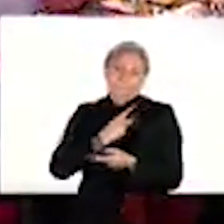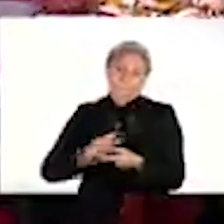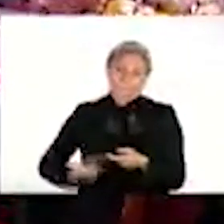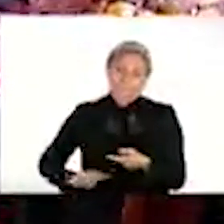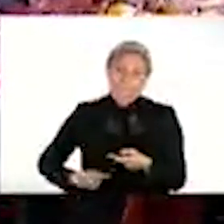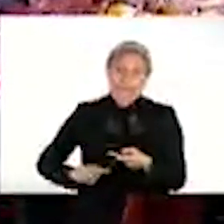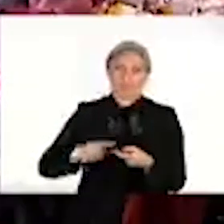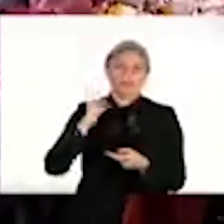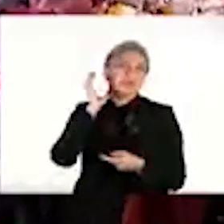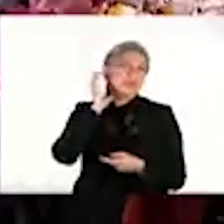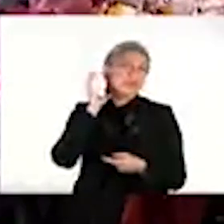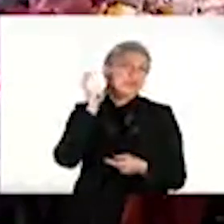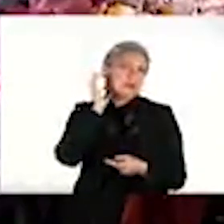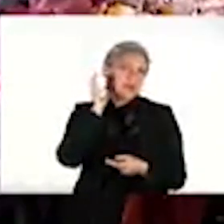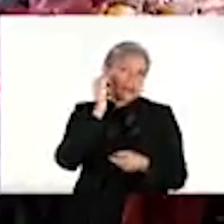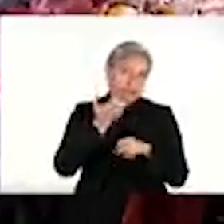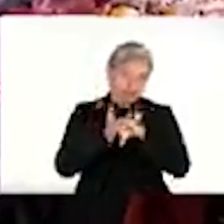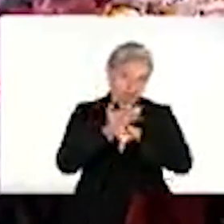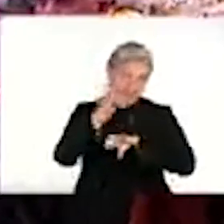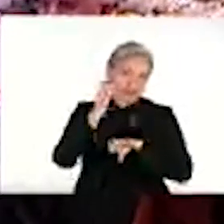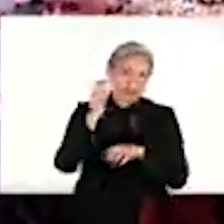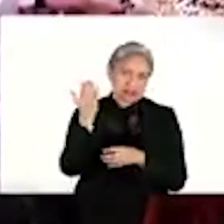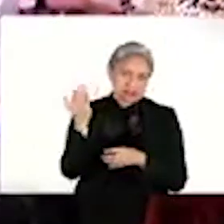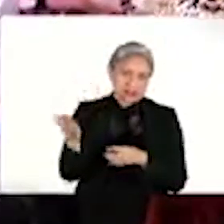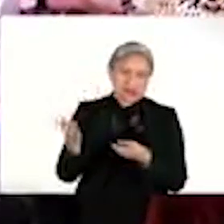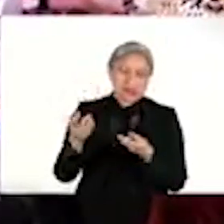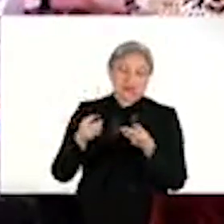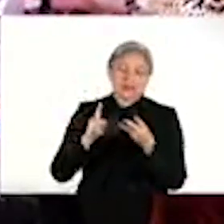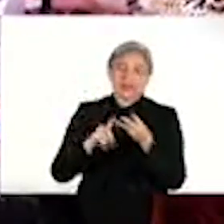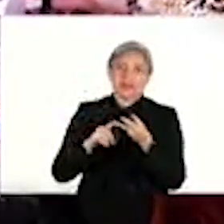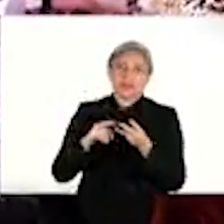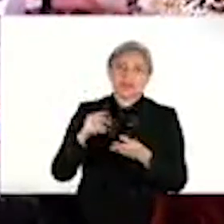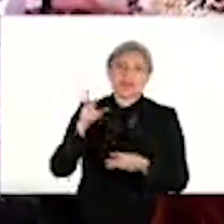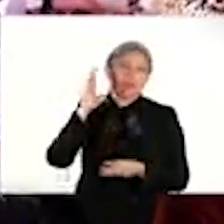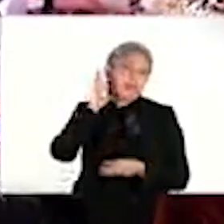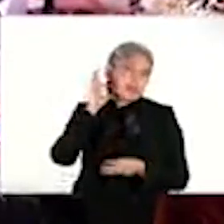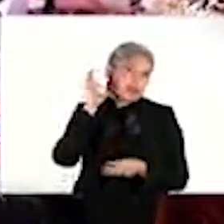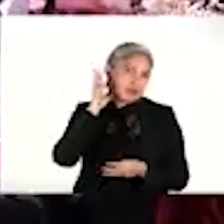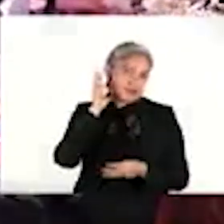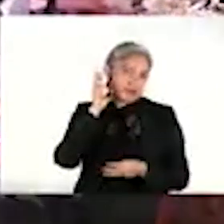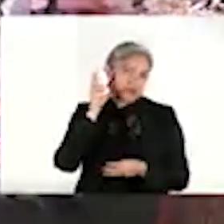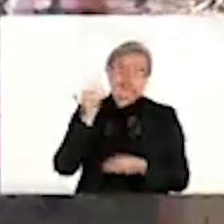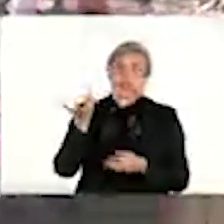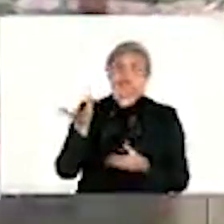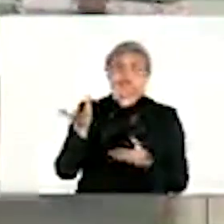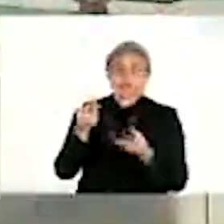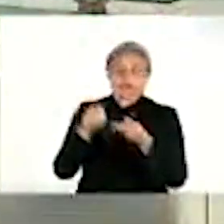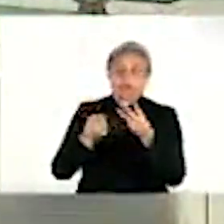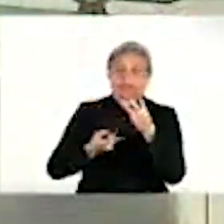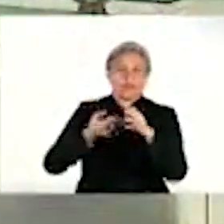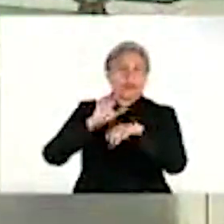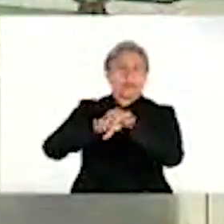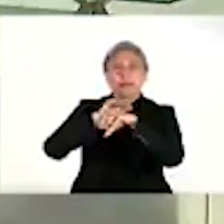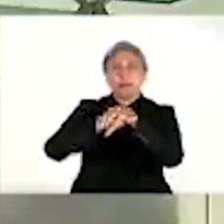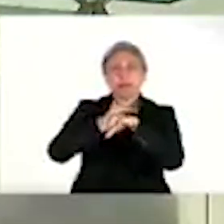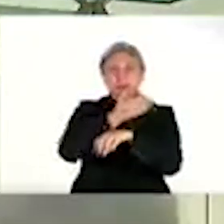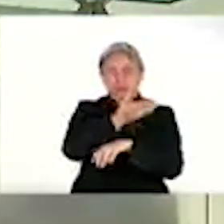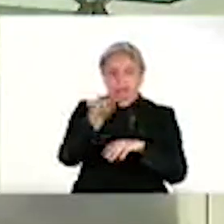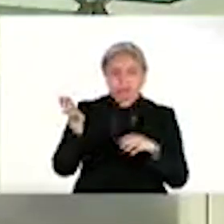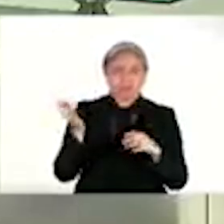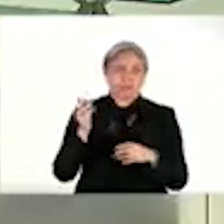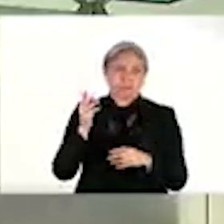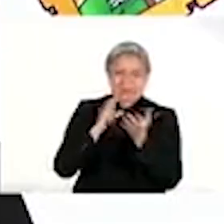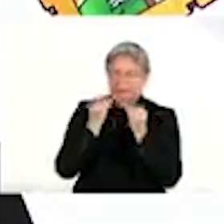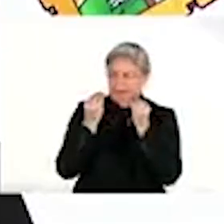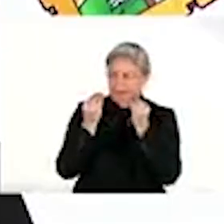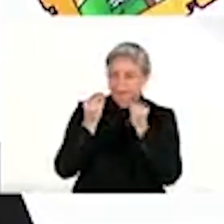y ofreció todo su respaldo para lograr los objetivos que ha trazado el rector Dámaso Anaya ante su comunidad y ante los